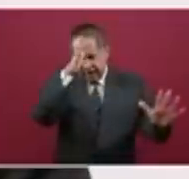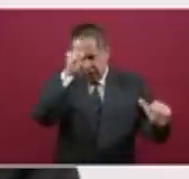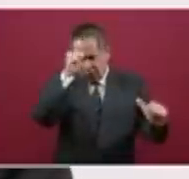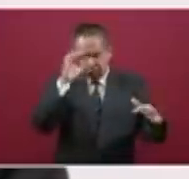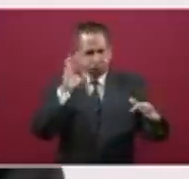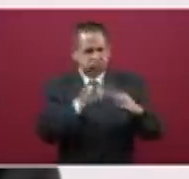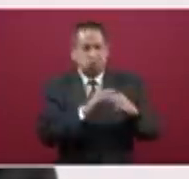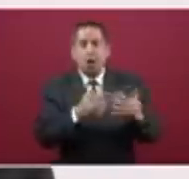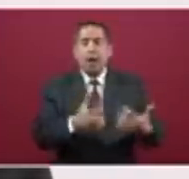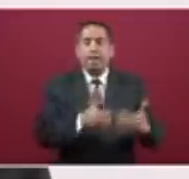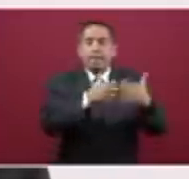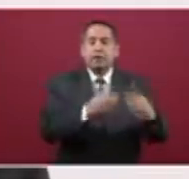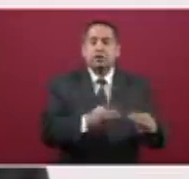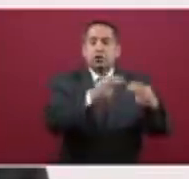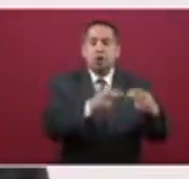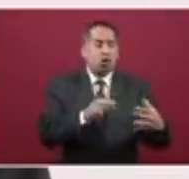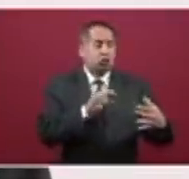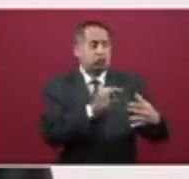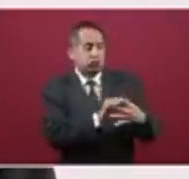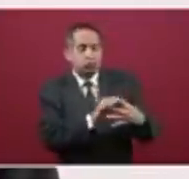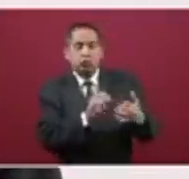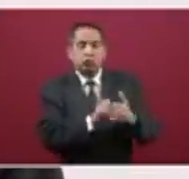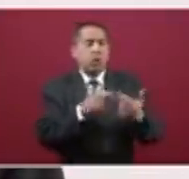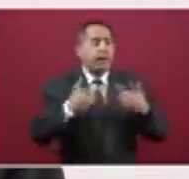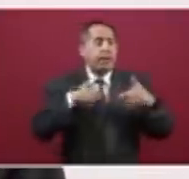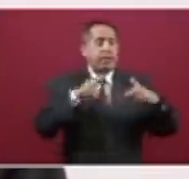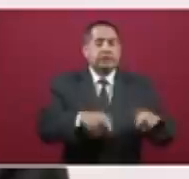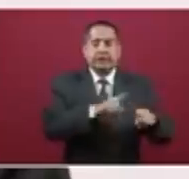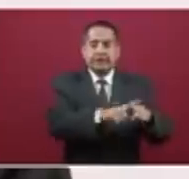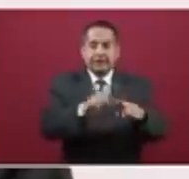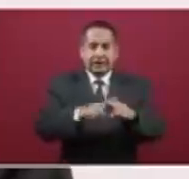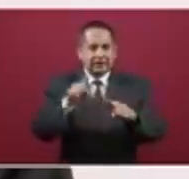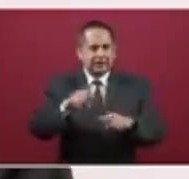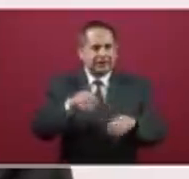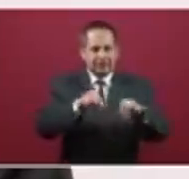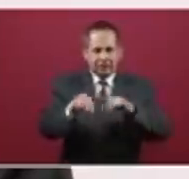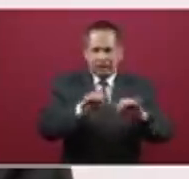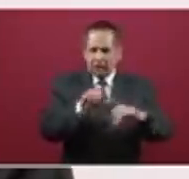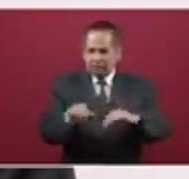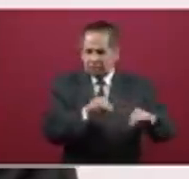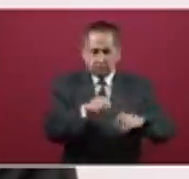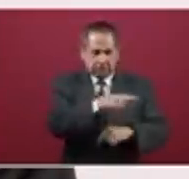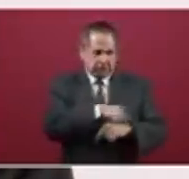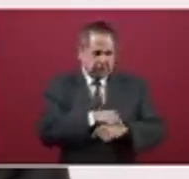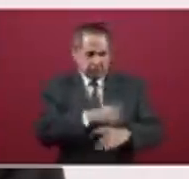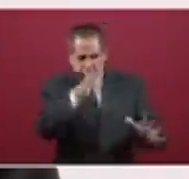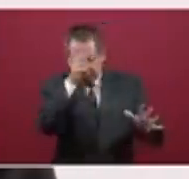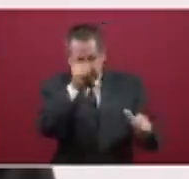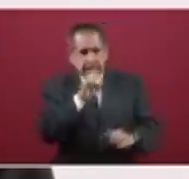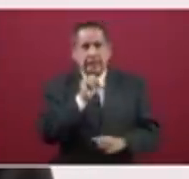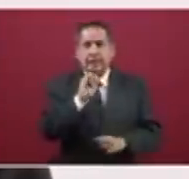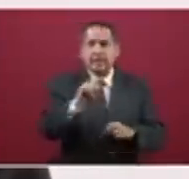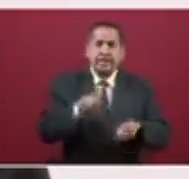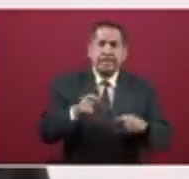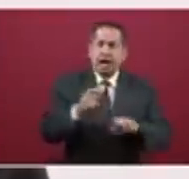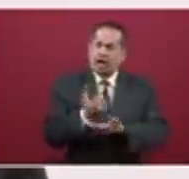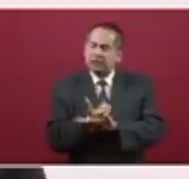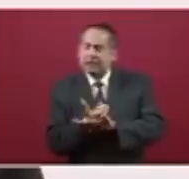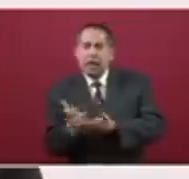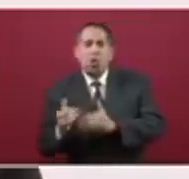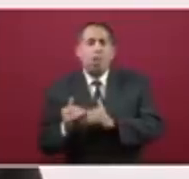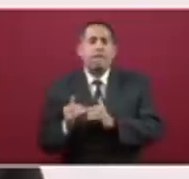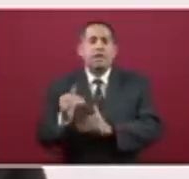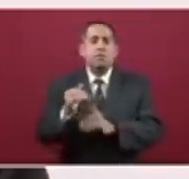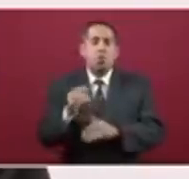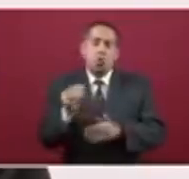empresarial y con los representantes de los trabajadores para aumentar el salario mínimo en